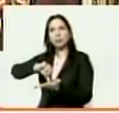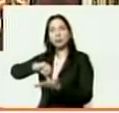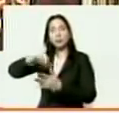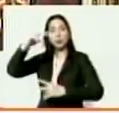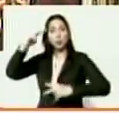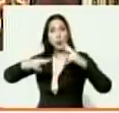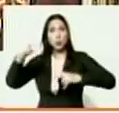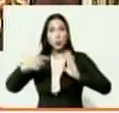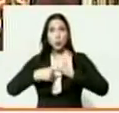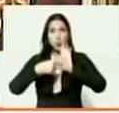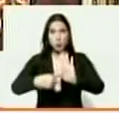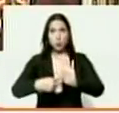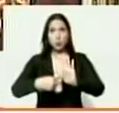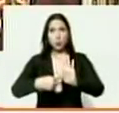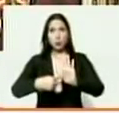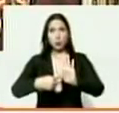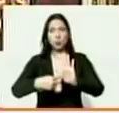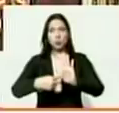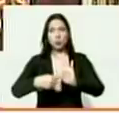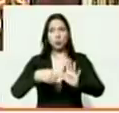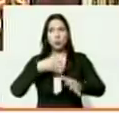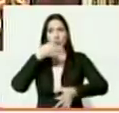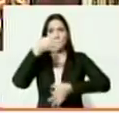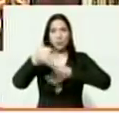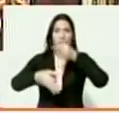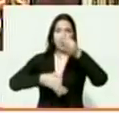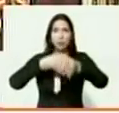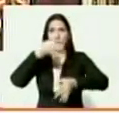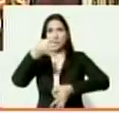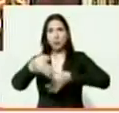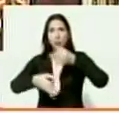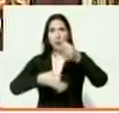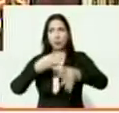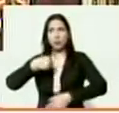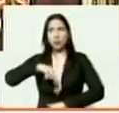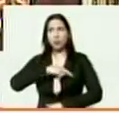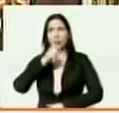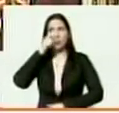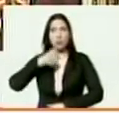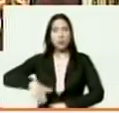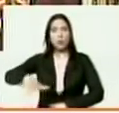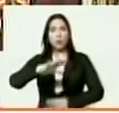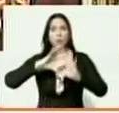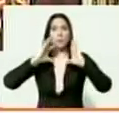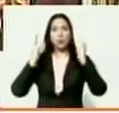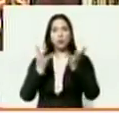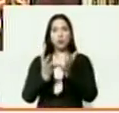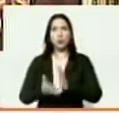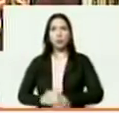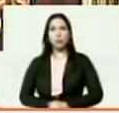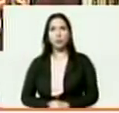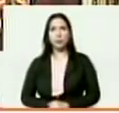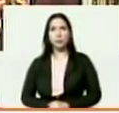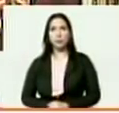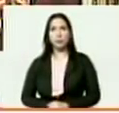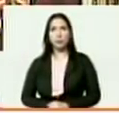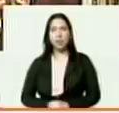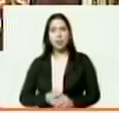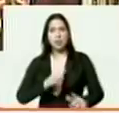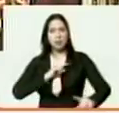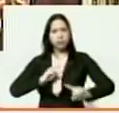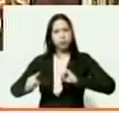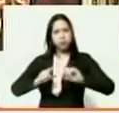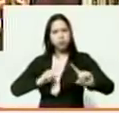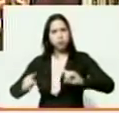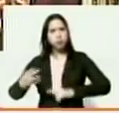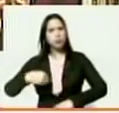exposición y la explicación a nuestro pueblo y a los pueblos del mundo de esta acción que